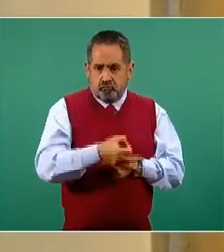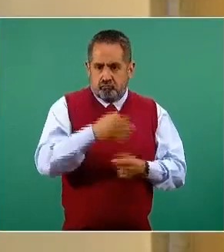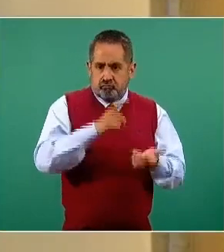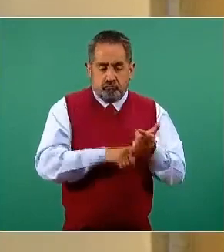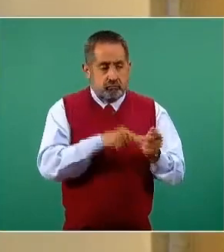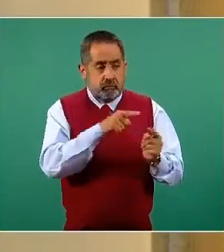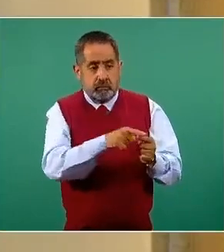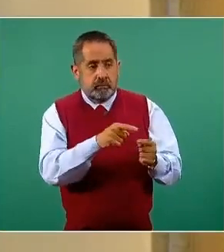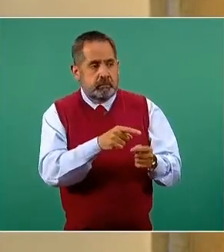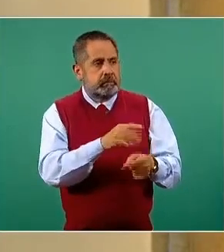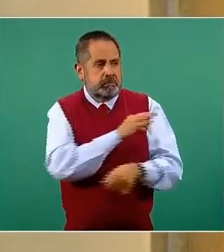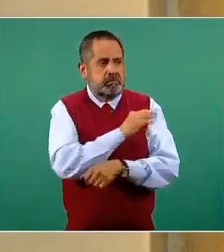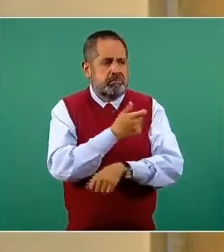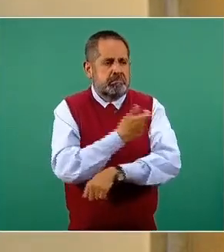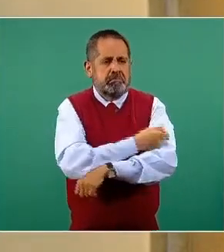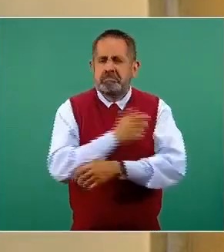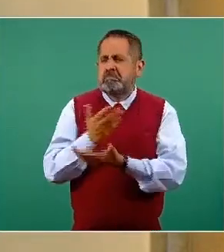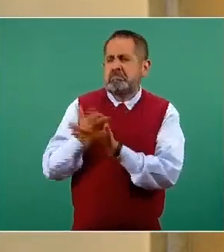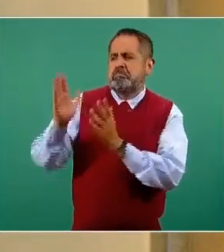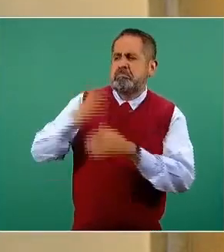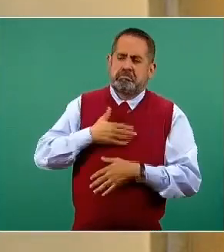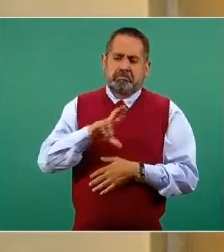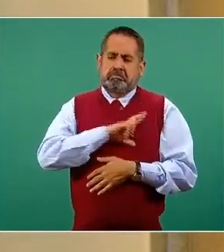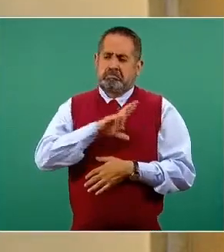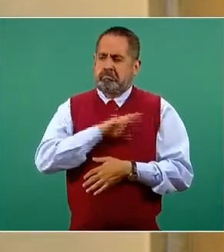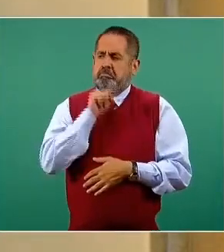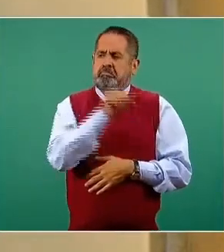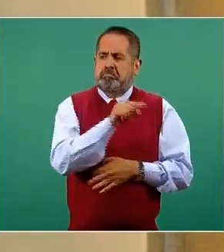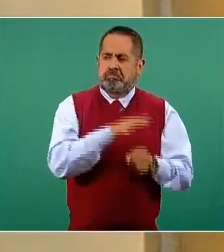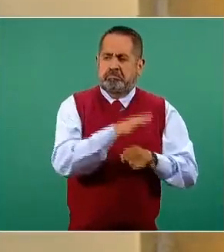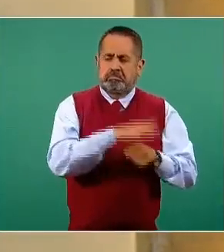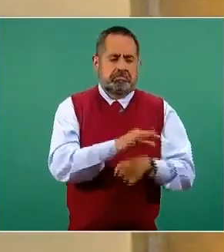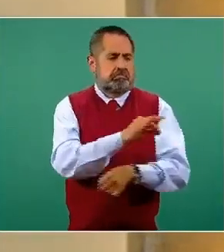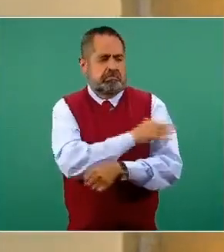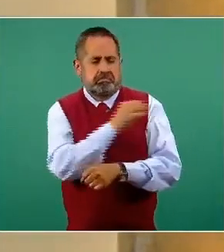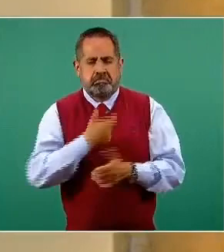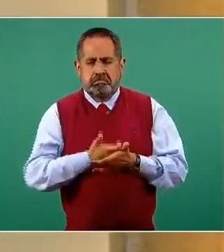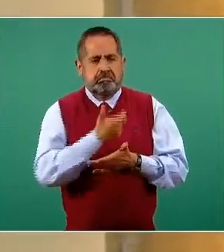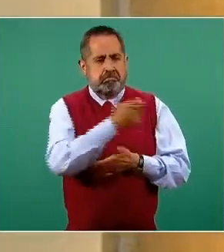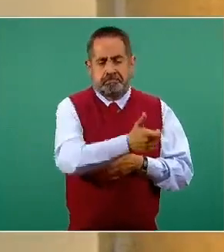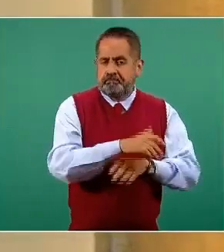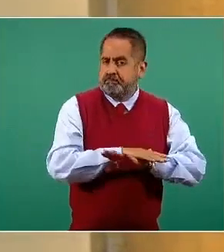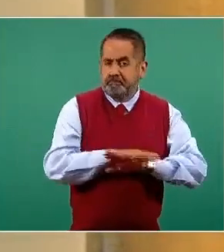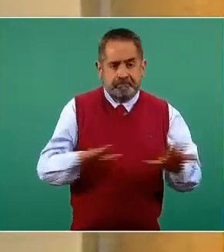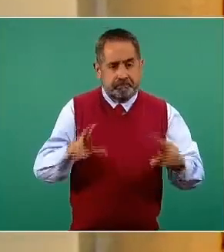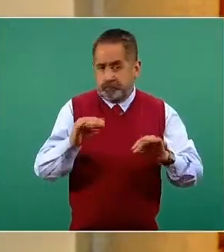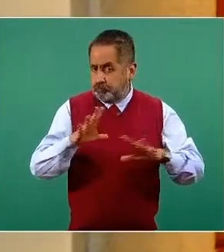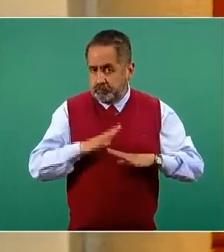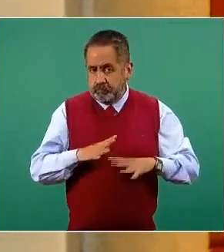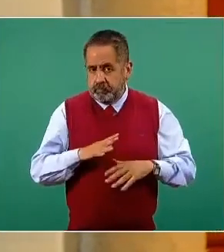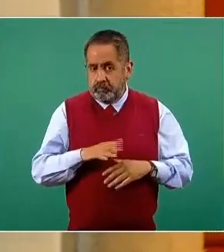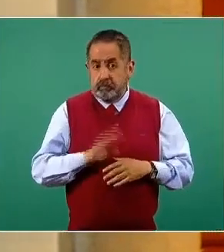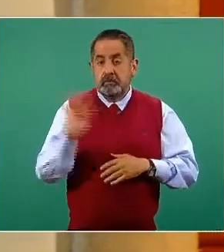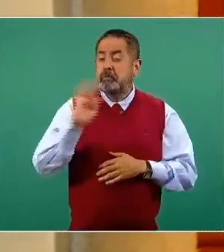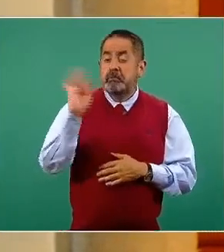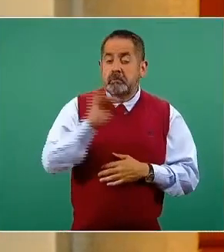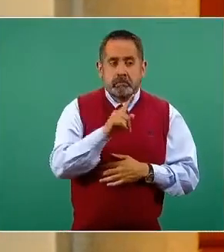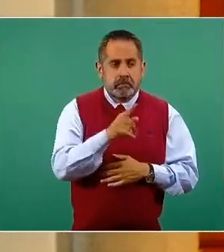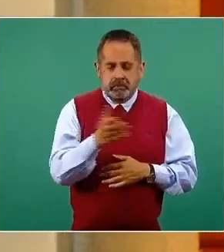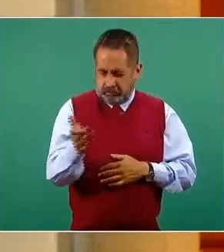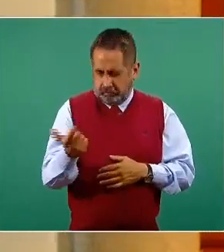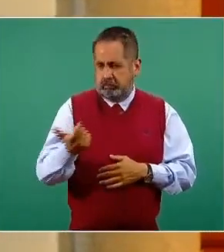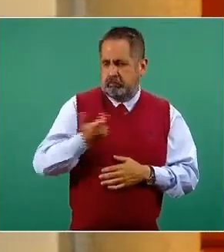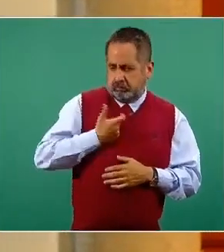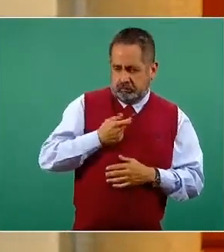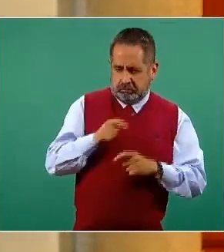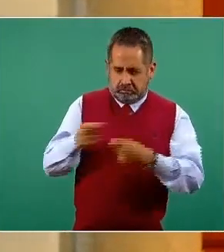legalmente aplicar vacuna COVID en México. Si alguien intenta venderle vacunas o le ofrece a cambio de cualquier cosa